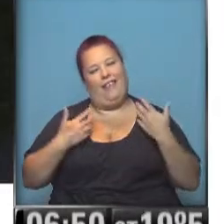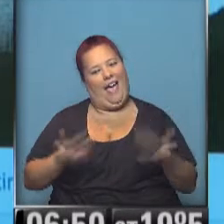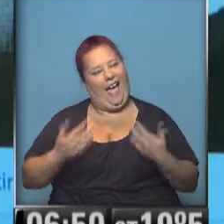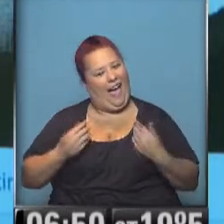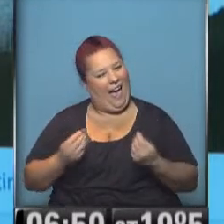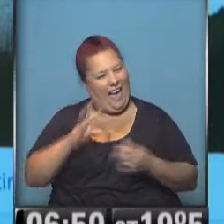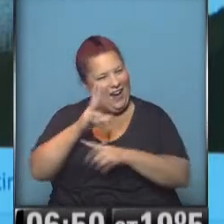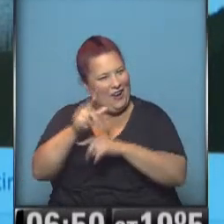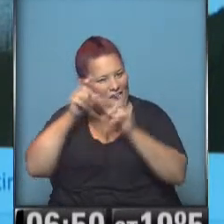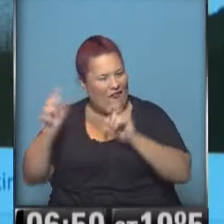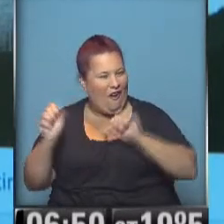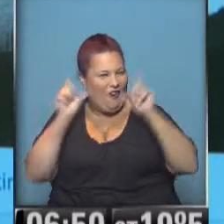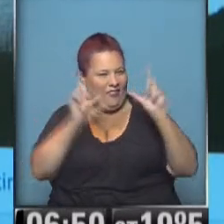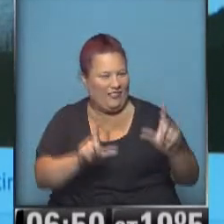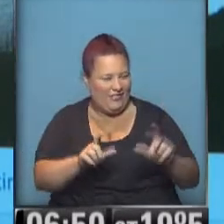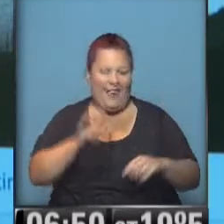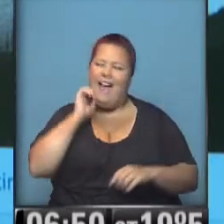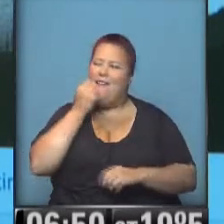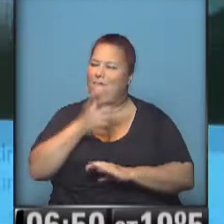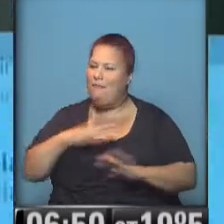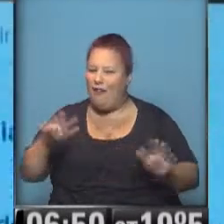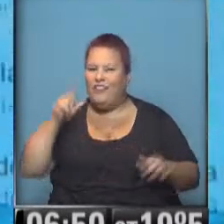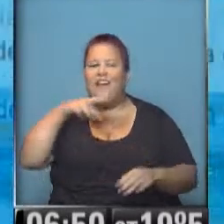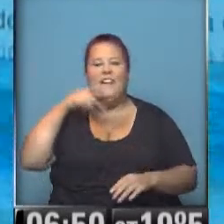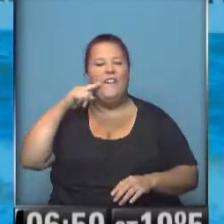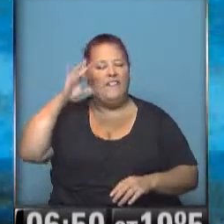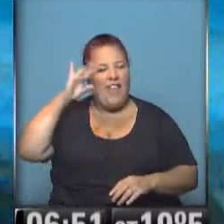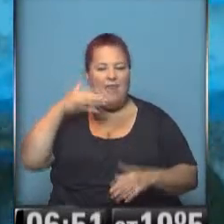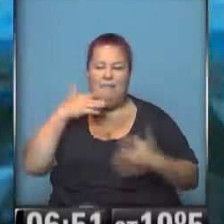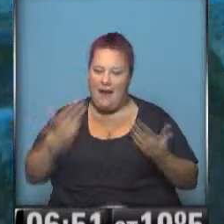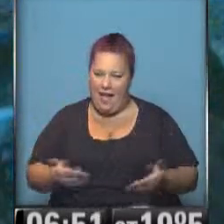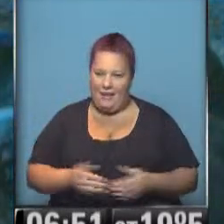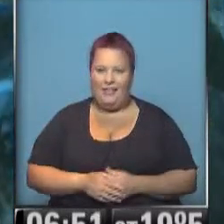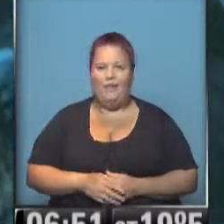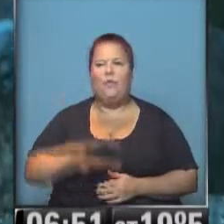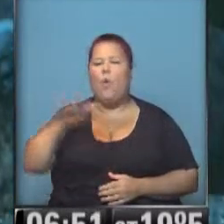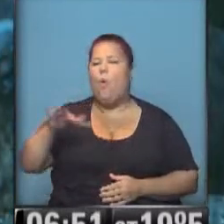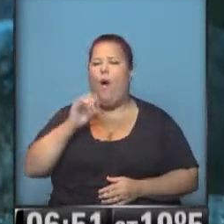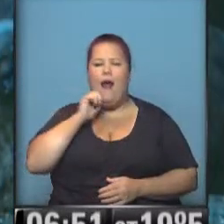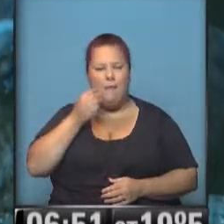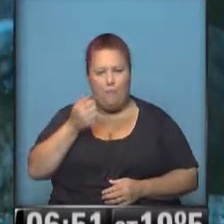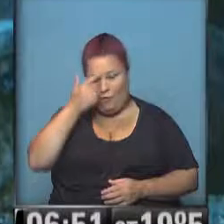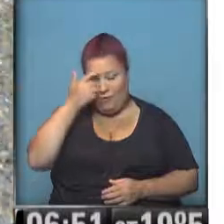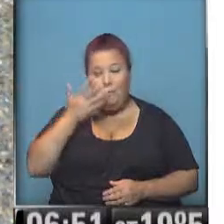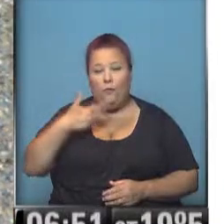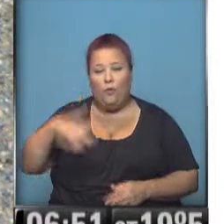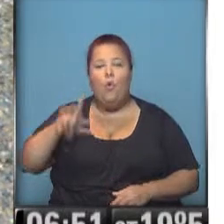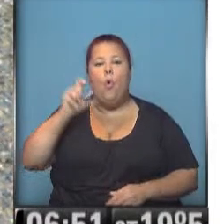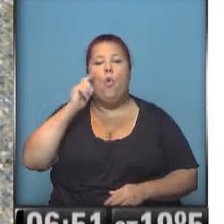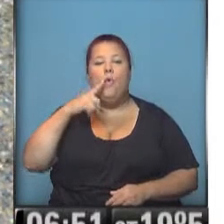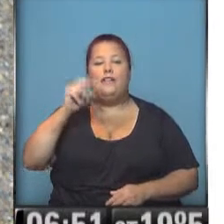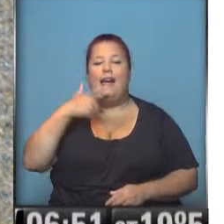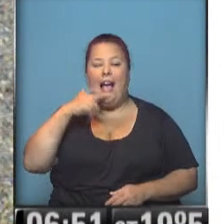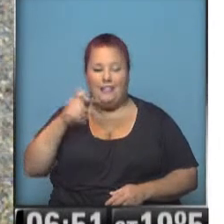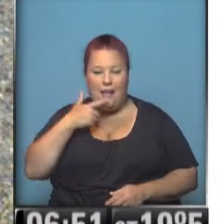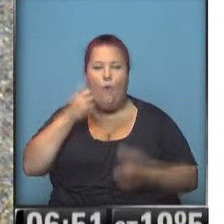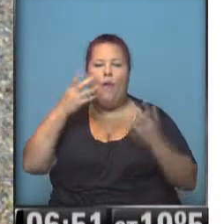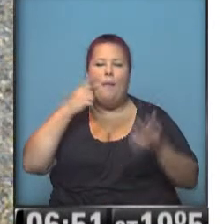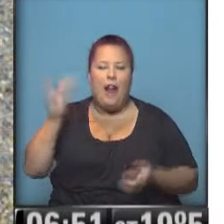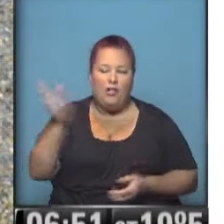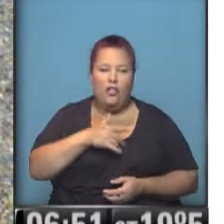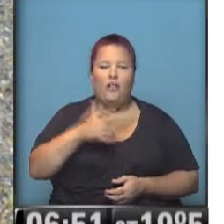Graciela. Lindísima, lindísima desde Viedma, gracias, ¿eh? Es un lugar muy lindo, me gustó mucho. Luis Casas, buen día para todos.